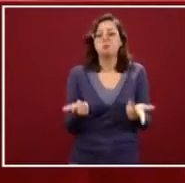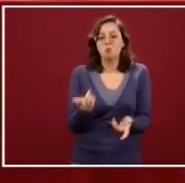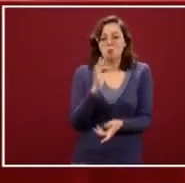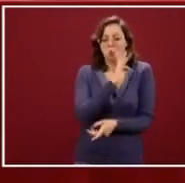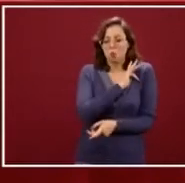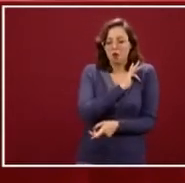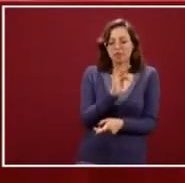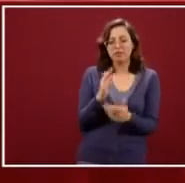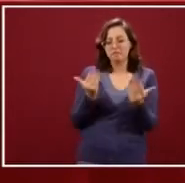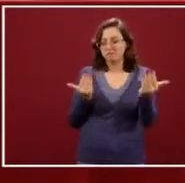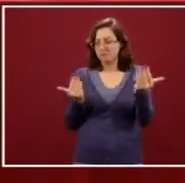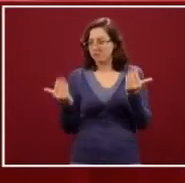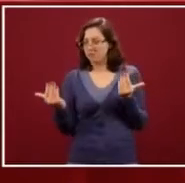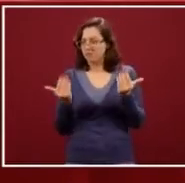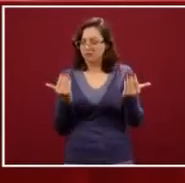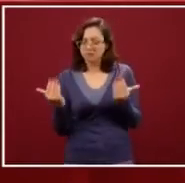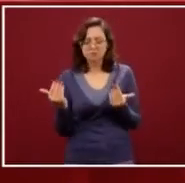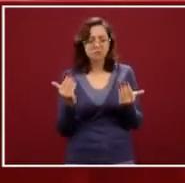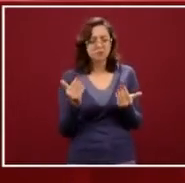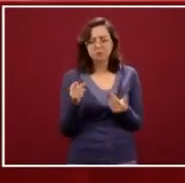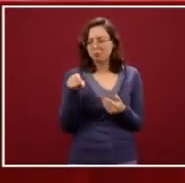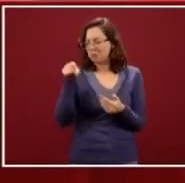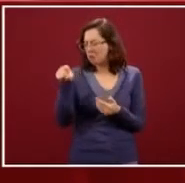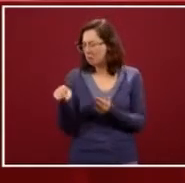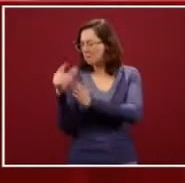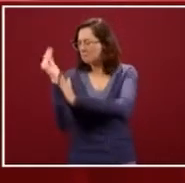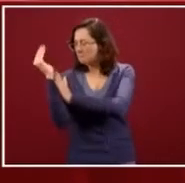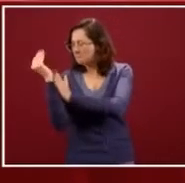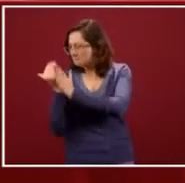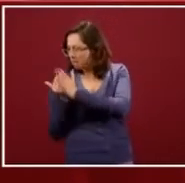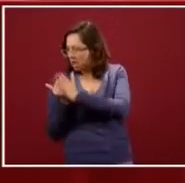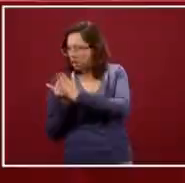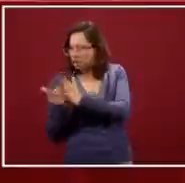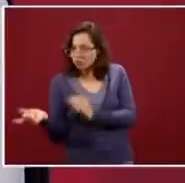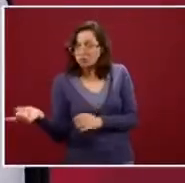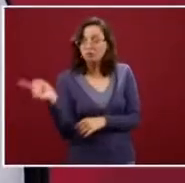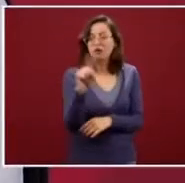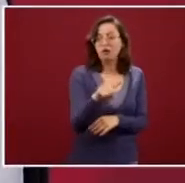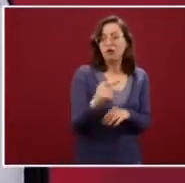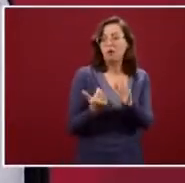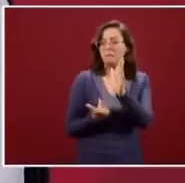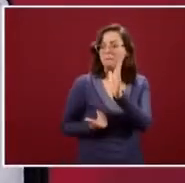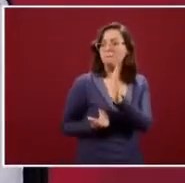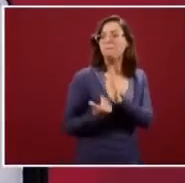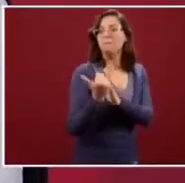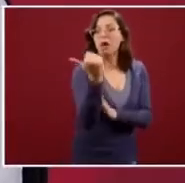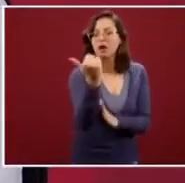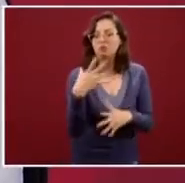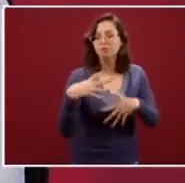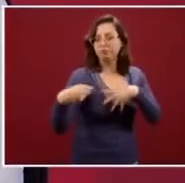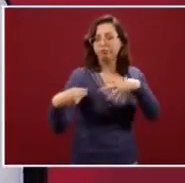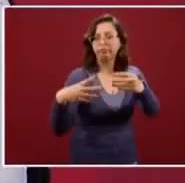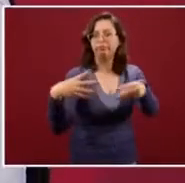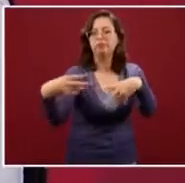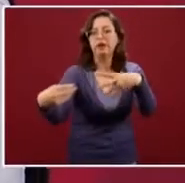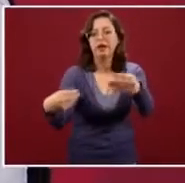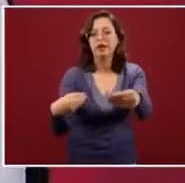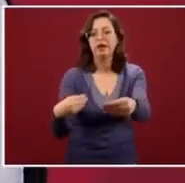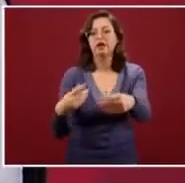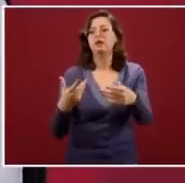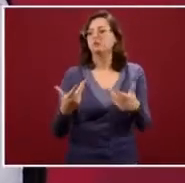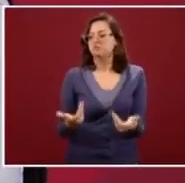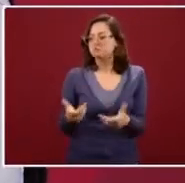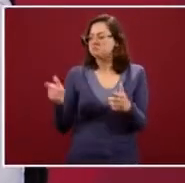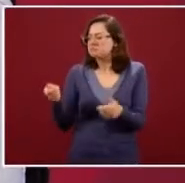señales necesarias para poder saber entonces dónde empieza a realizarse esta dispersión comunitaria, qué